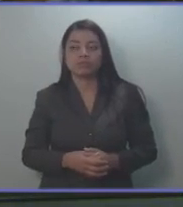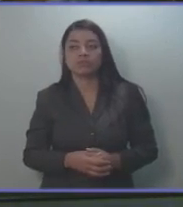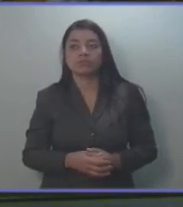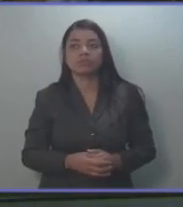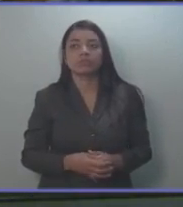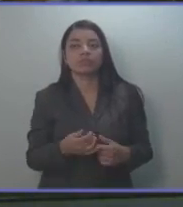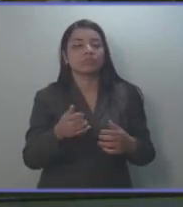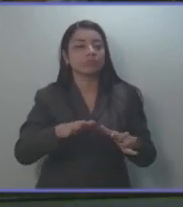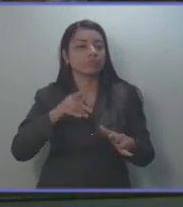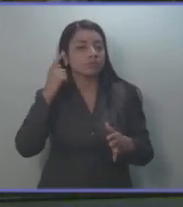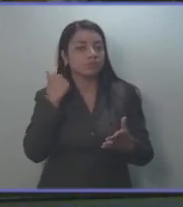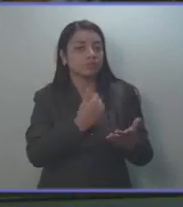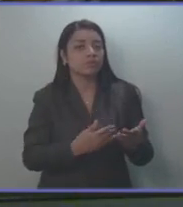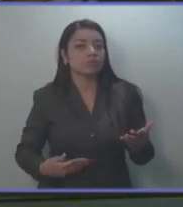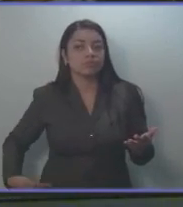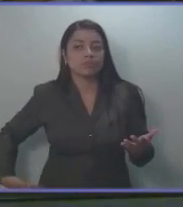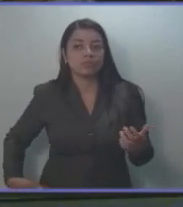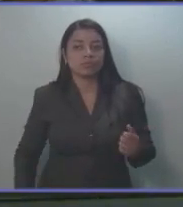Gracias, presidente.